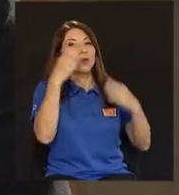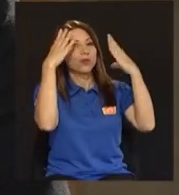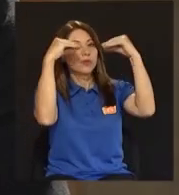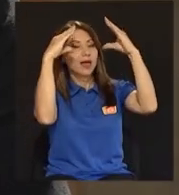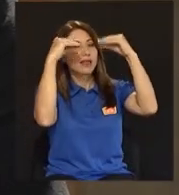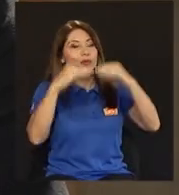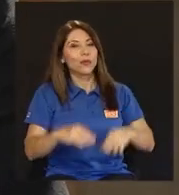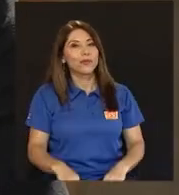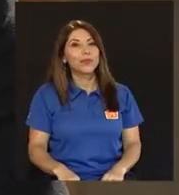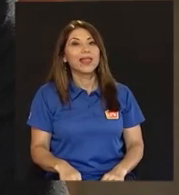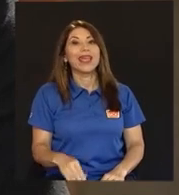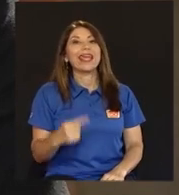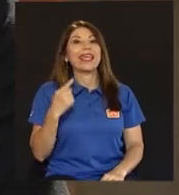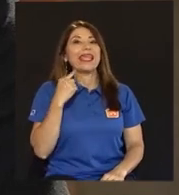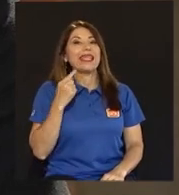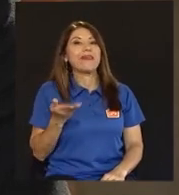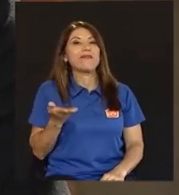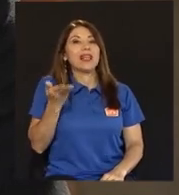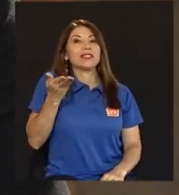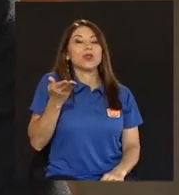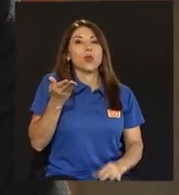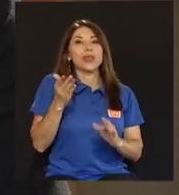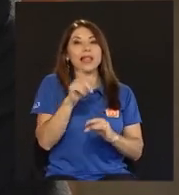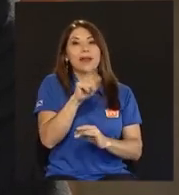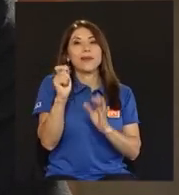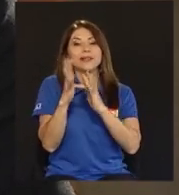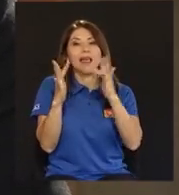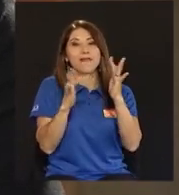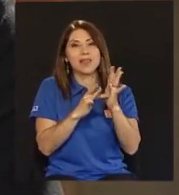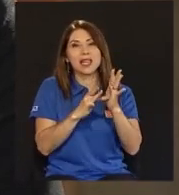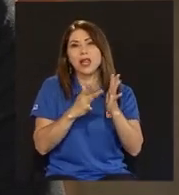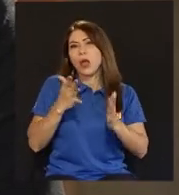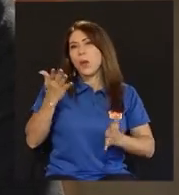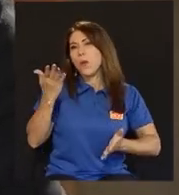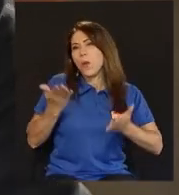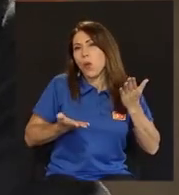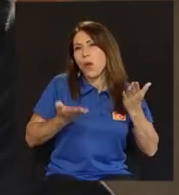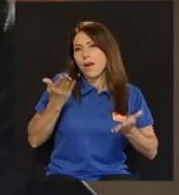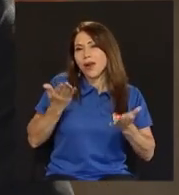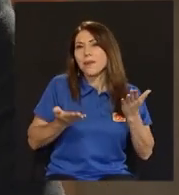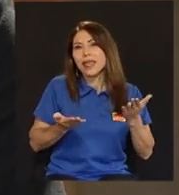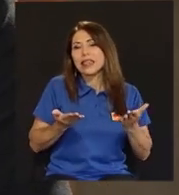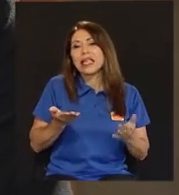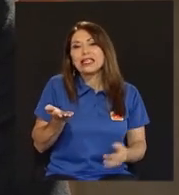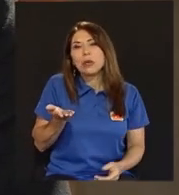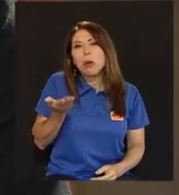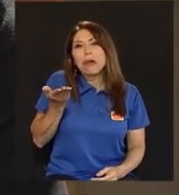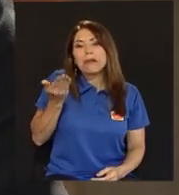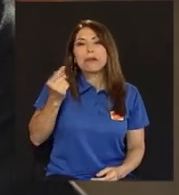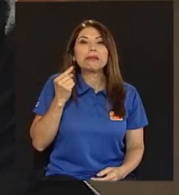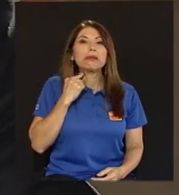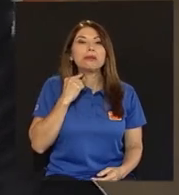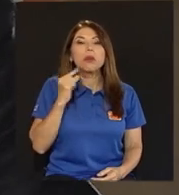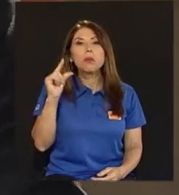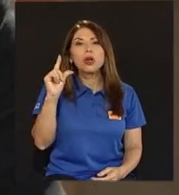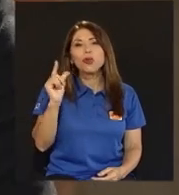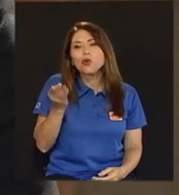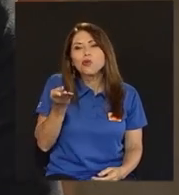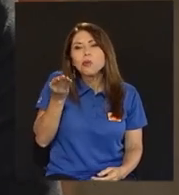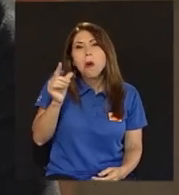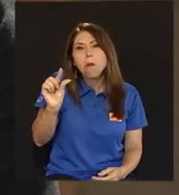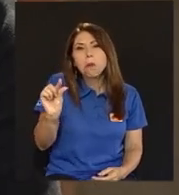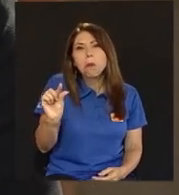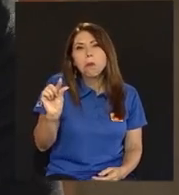la inflación del mes de abril muy probablemente sea una inflación igual, baja. Entonces, en términos interanuales, la